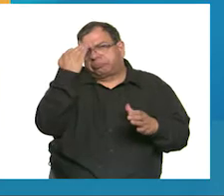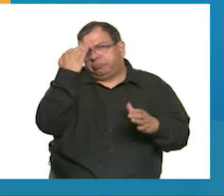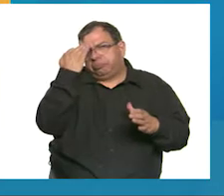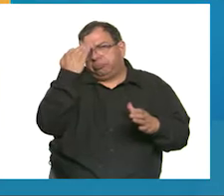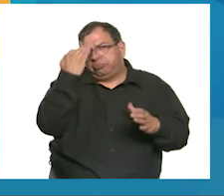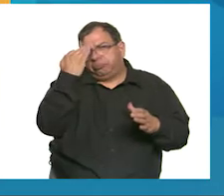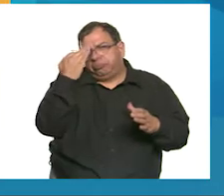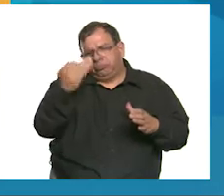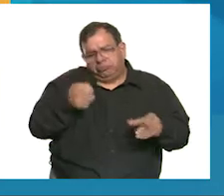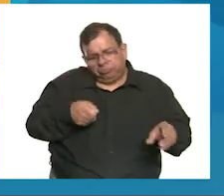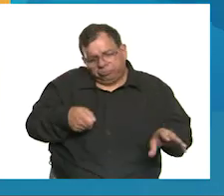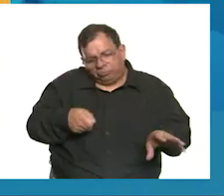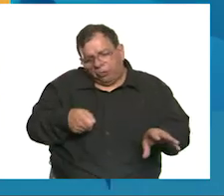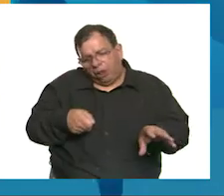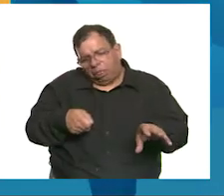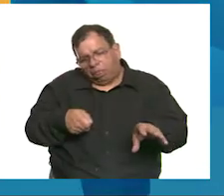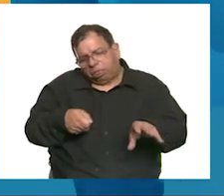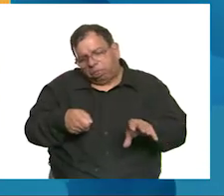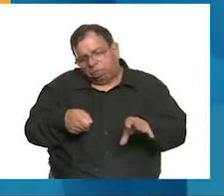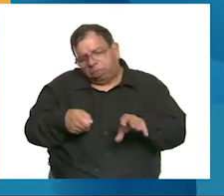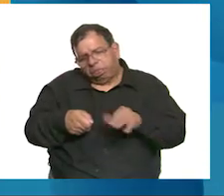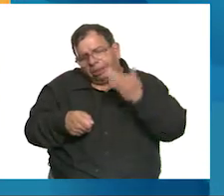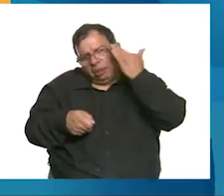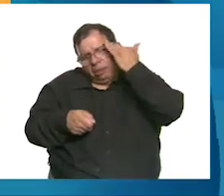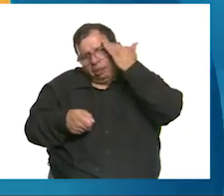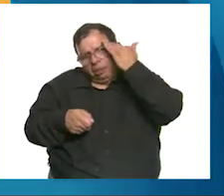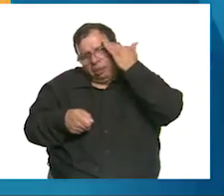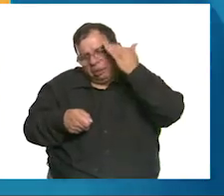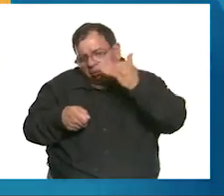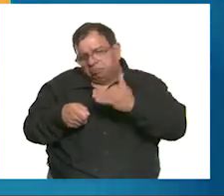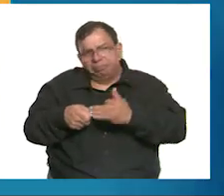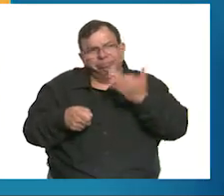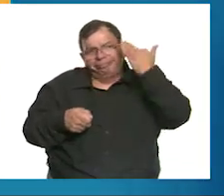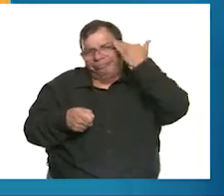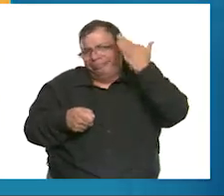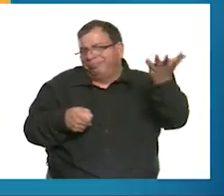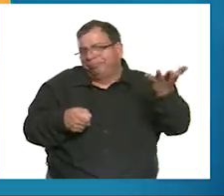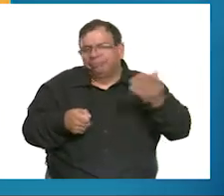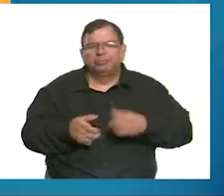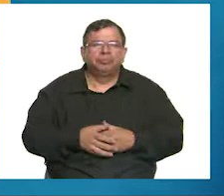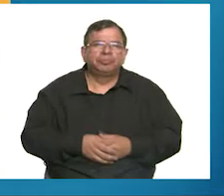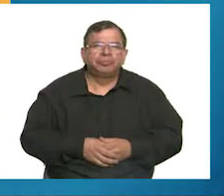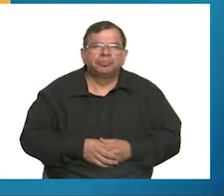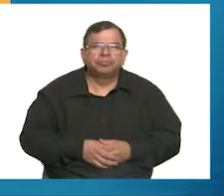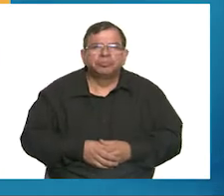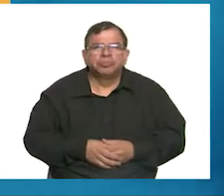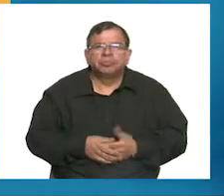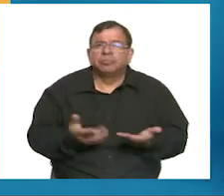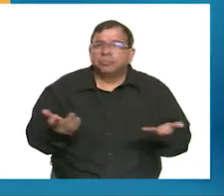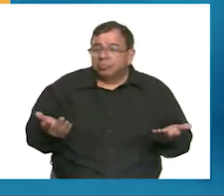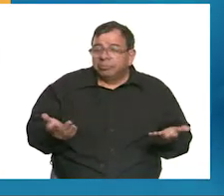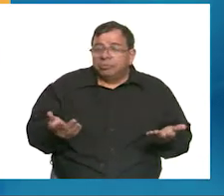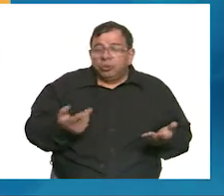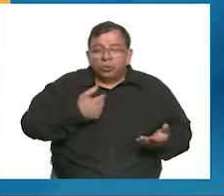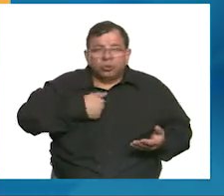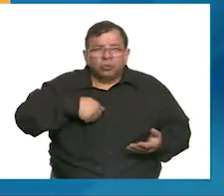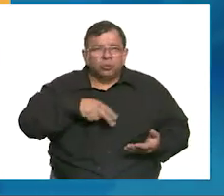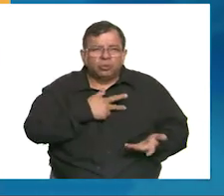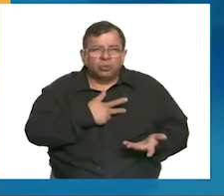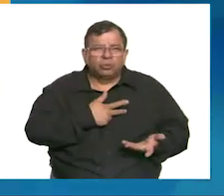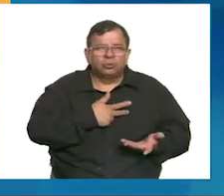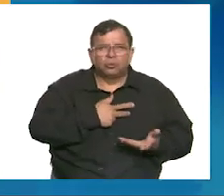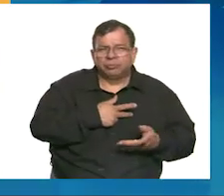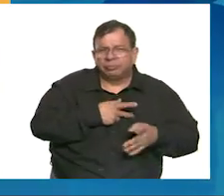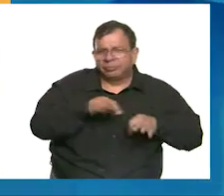tiempo en llegar de un lado de la palita de madera a del mango donde lo estés agarrando. Entonces, normalmente cuando nosotros